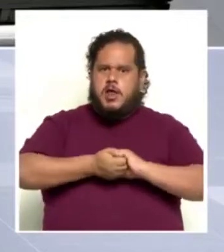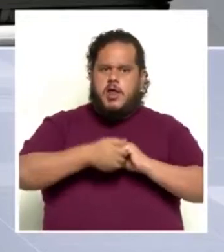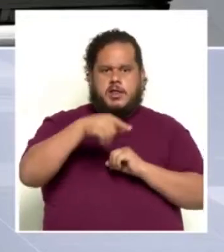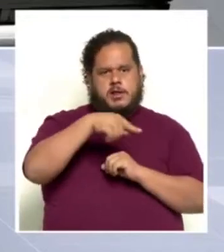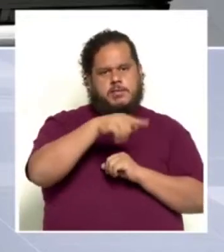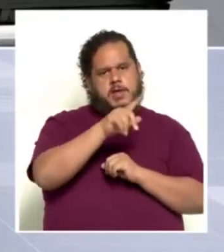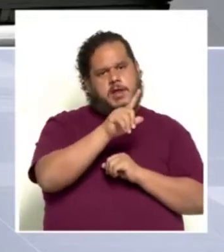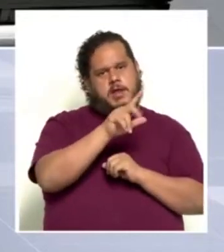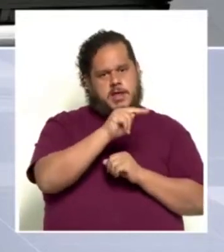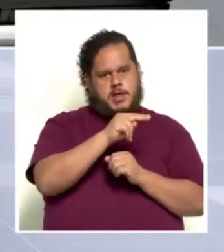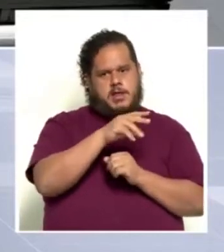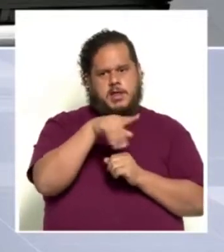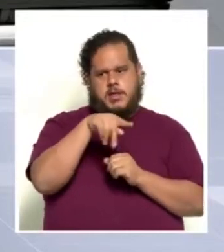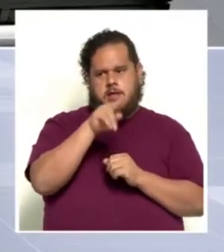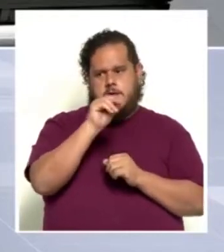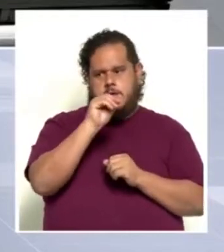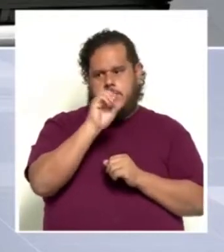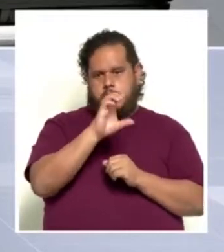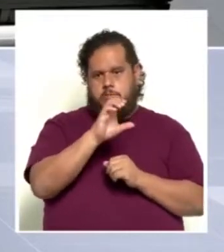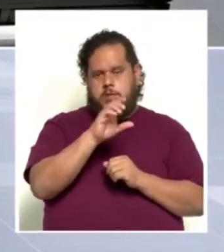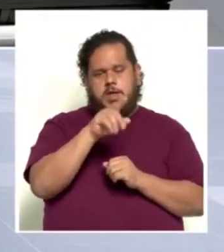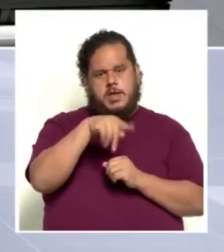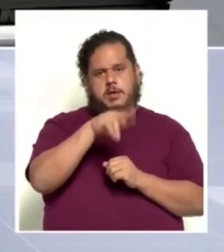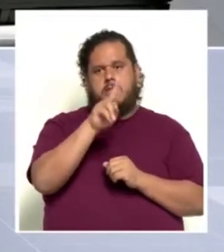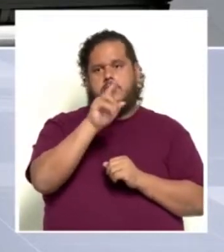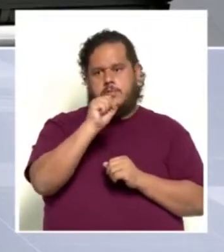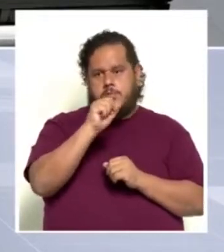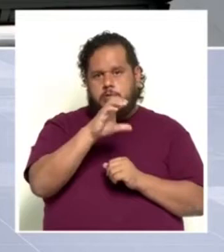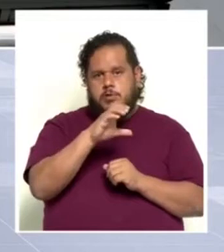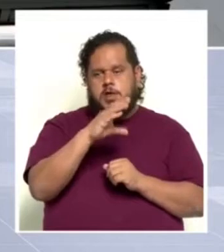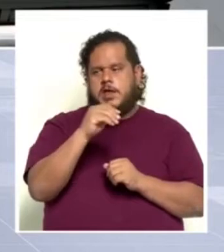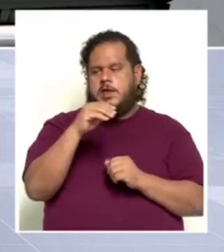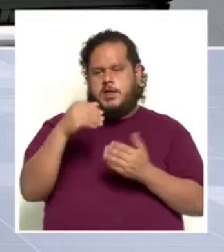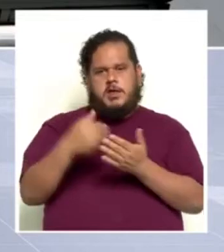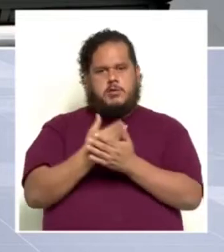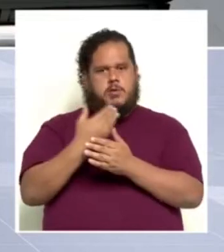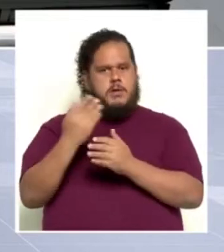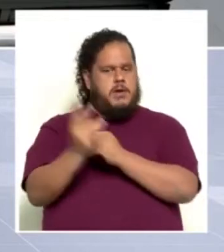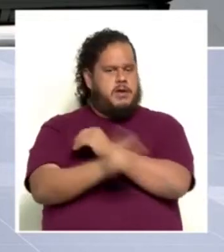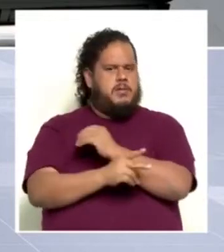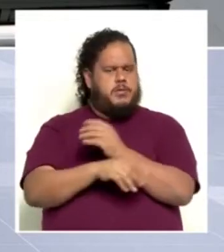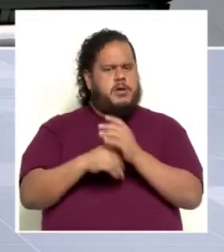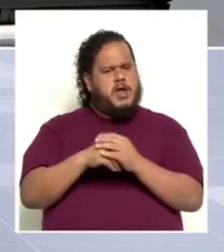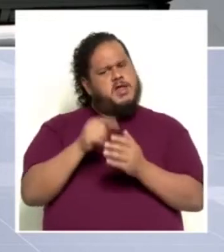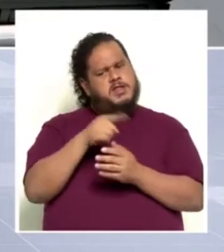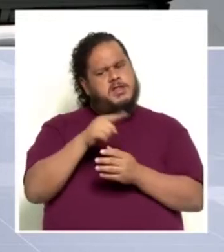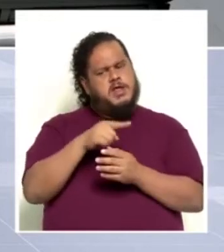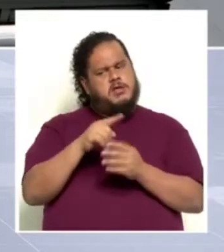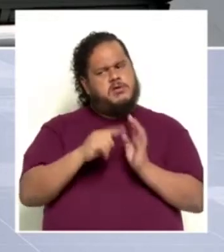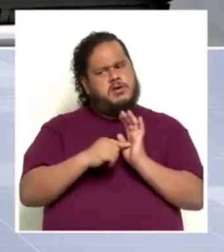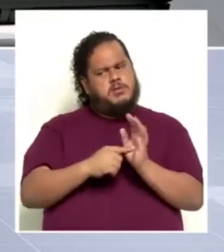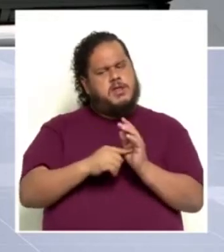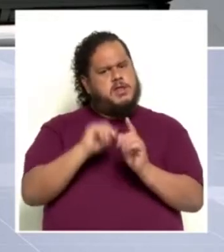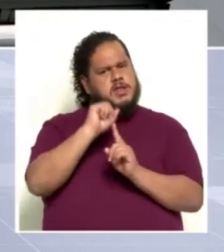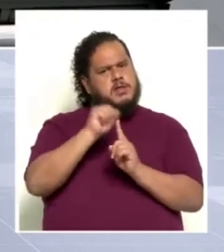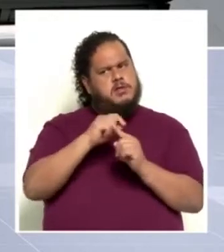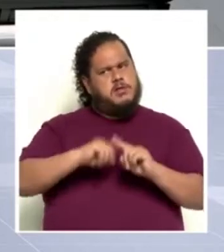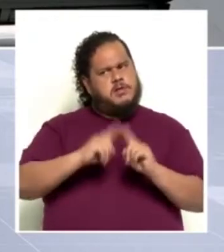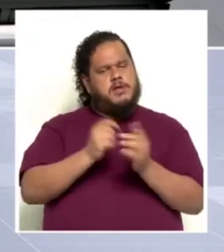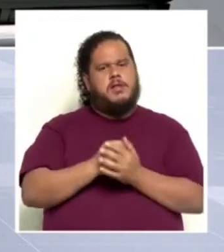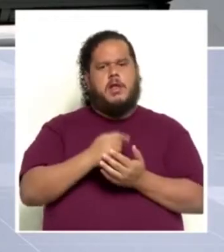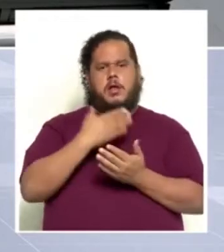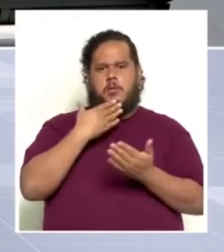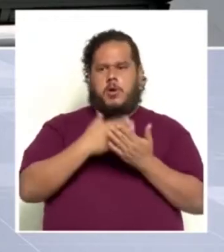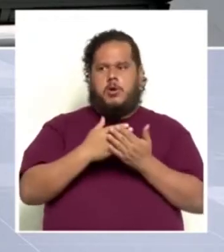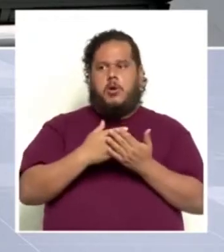Liberación Nacional, PUSC y Nuevas Repúblicas, y entre ellos representan cosas diferentes y antagonizan en muchos aspectos? Mire, creo que al menos